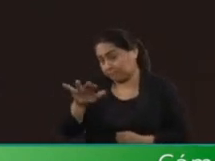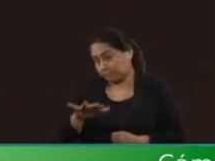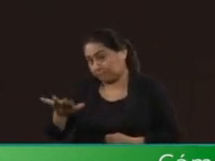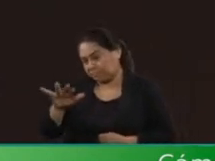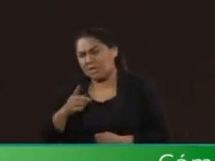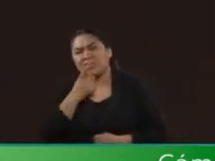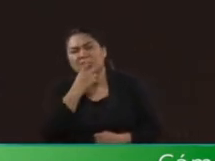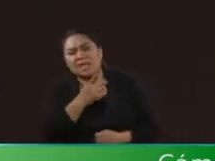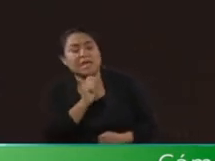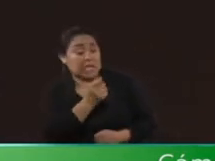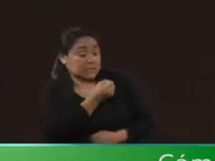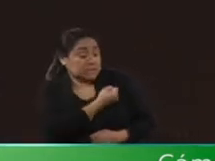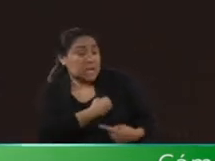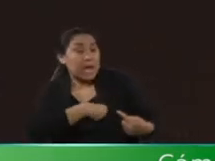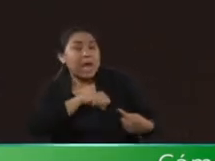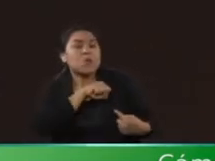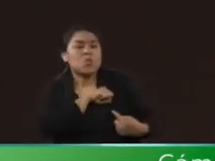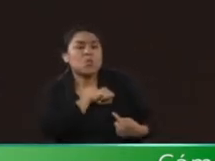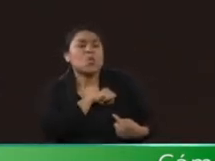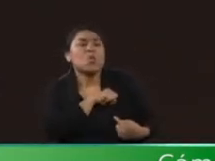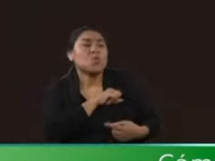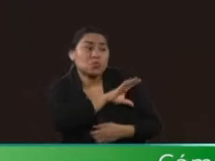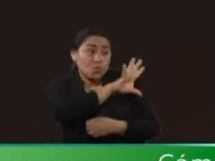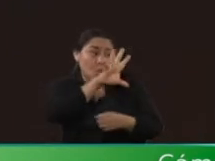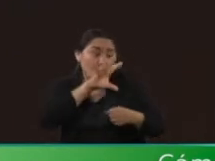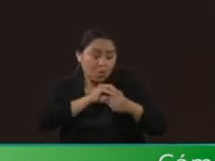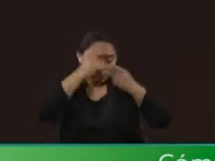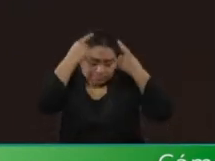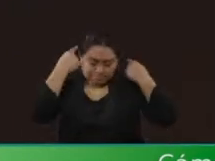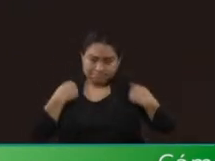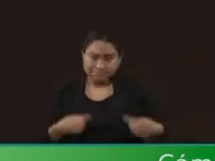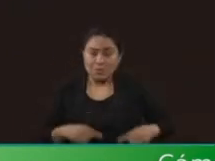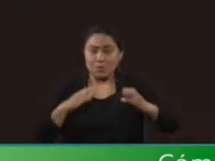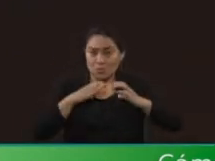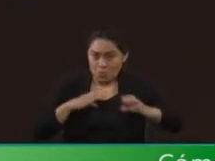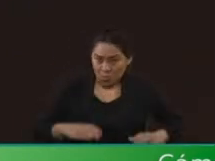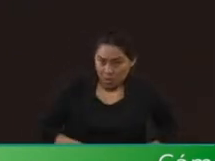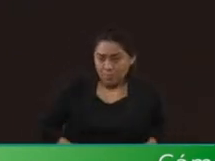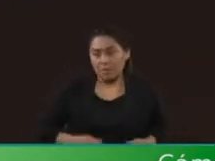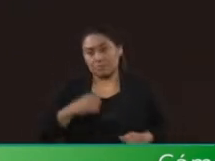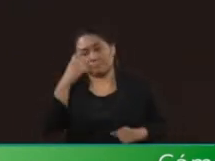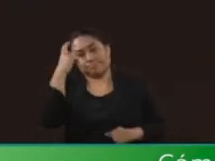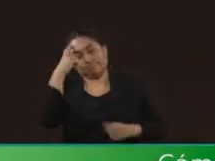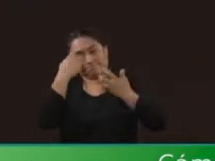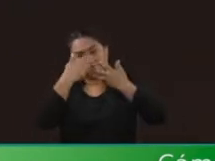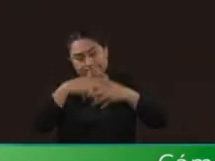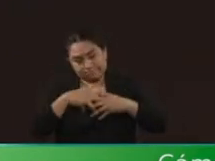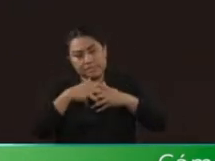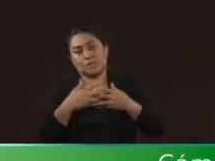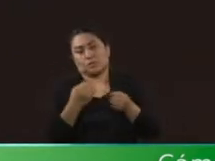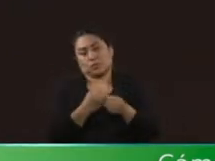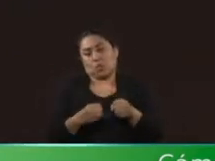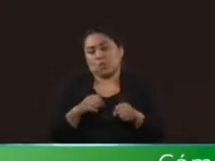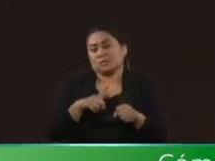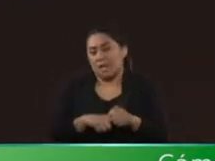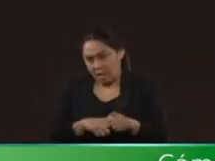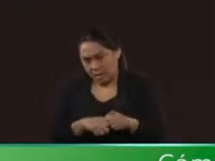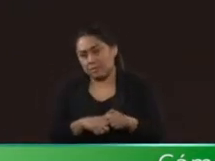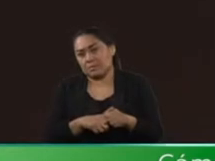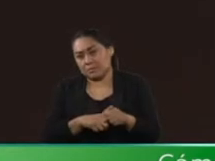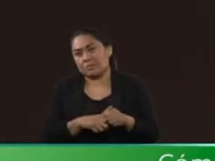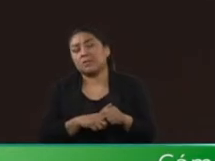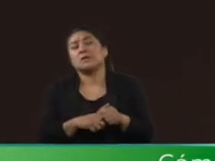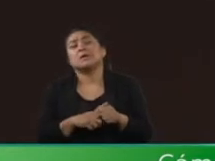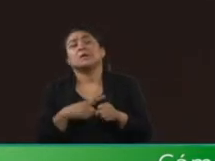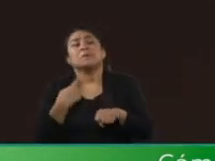define la salud como un estado integral de bienestar físico mental y social más allá de la ausencia de